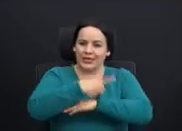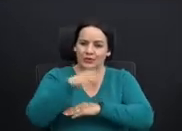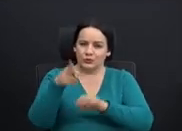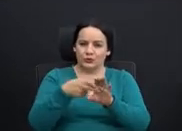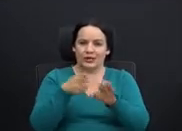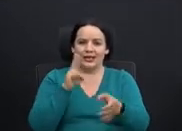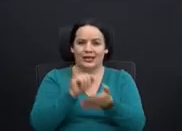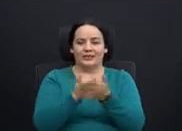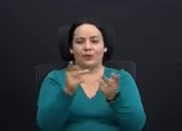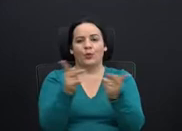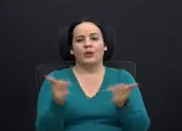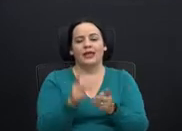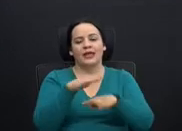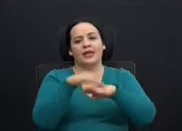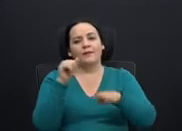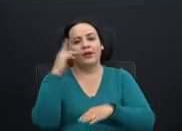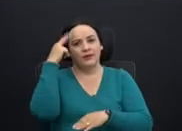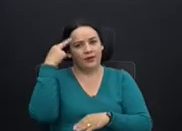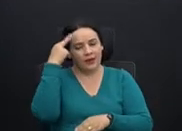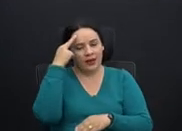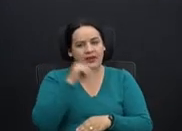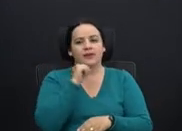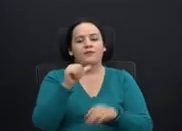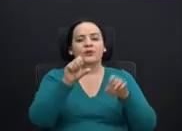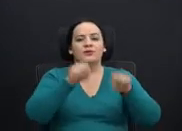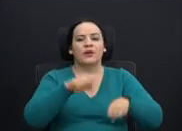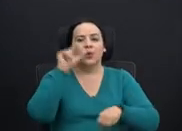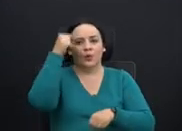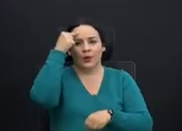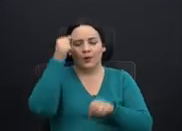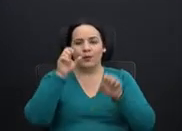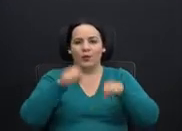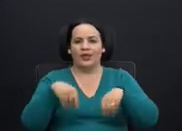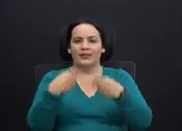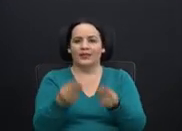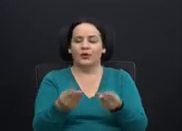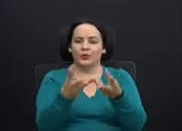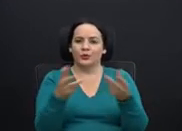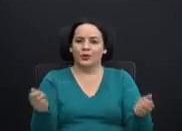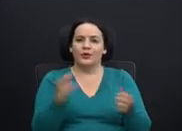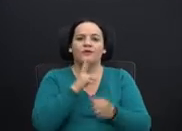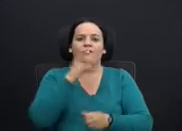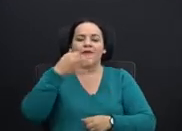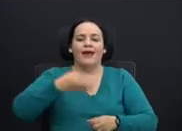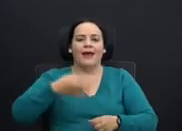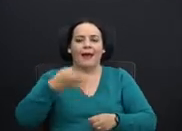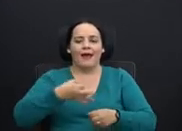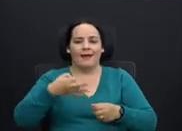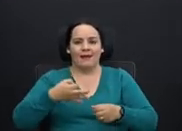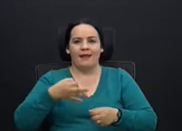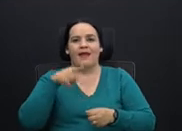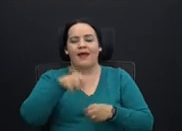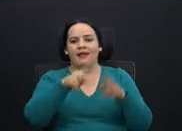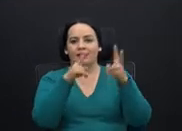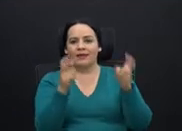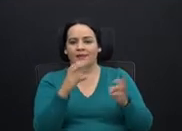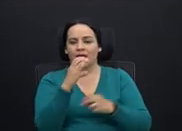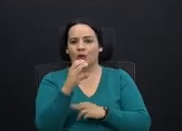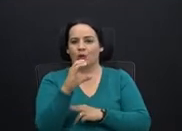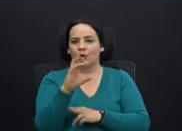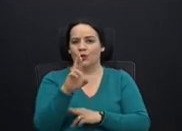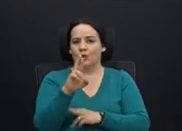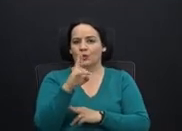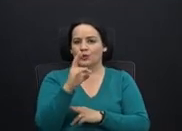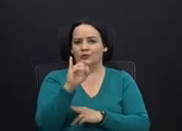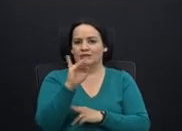la reflexión sobre la incapacidad del gobierno para poder dar una solución real y concreta al tema de Cruzitas.